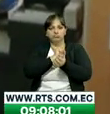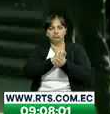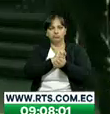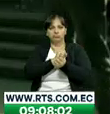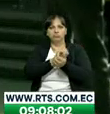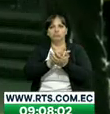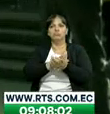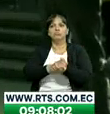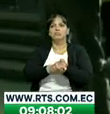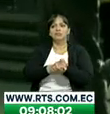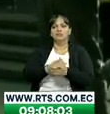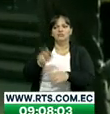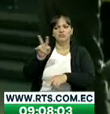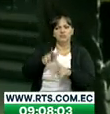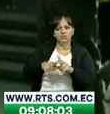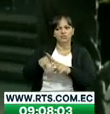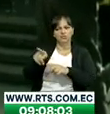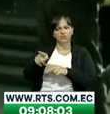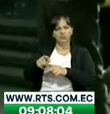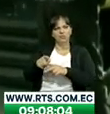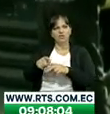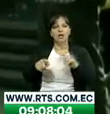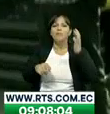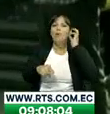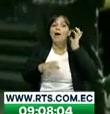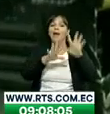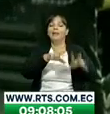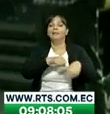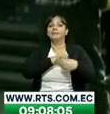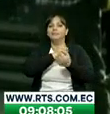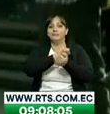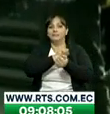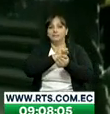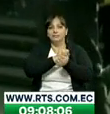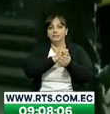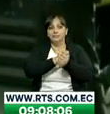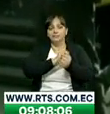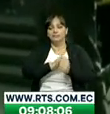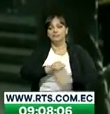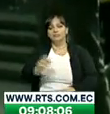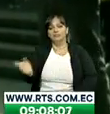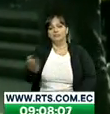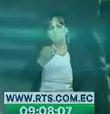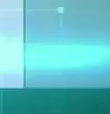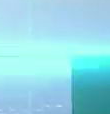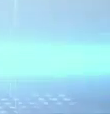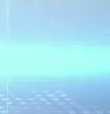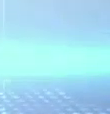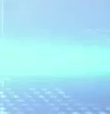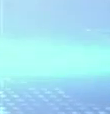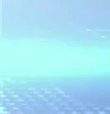en las que se dieron los hechos en kit informó iván casa men